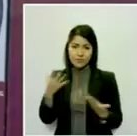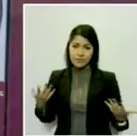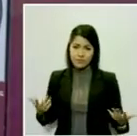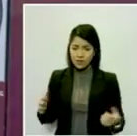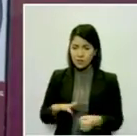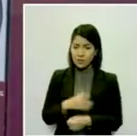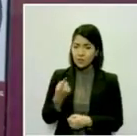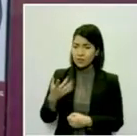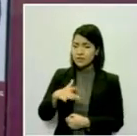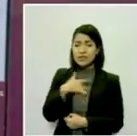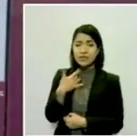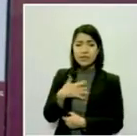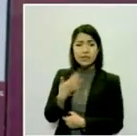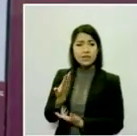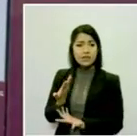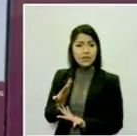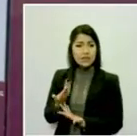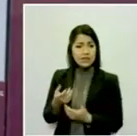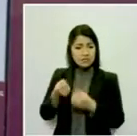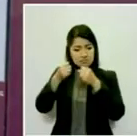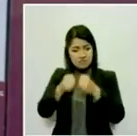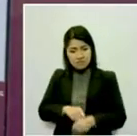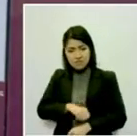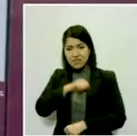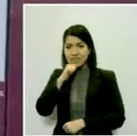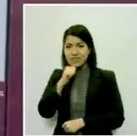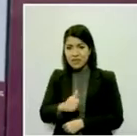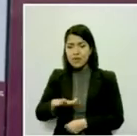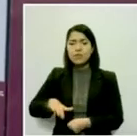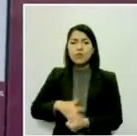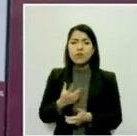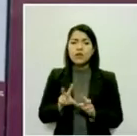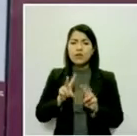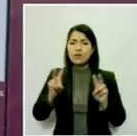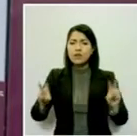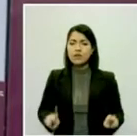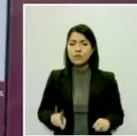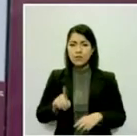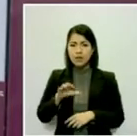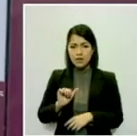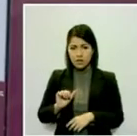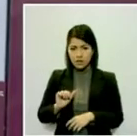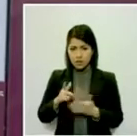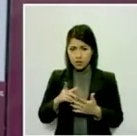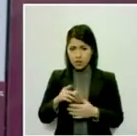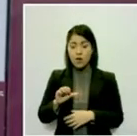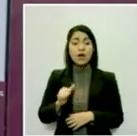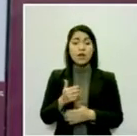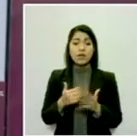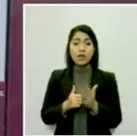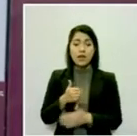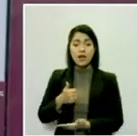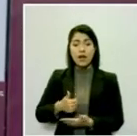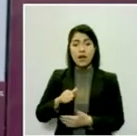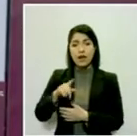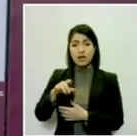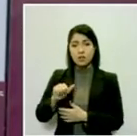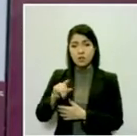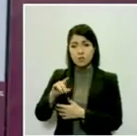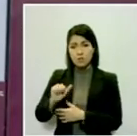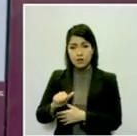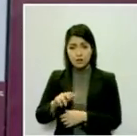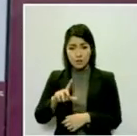una percepción de inseguridad, porque en términos de delito de alto impacto estamos en el lugar 25 a nivel nacional,